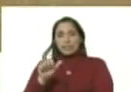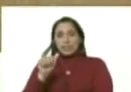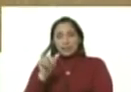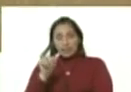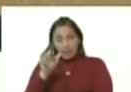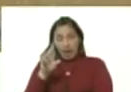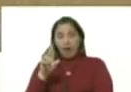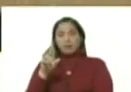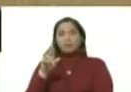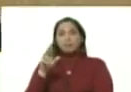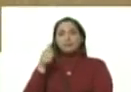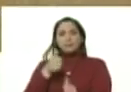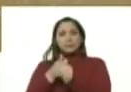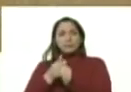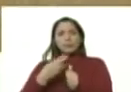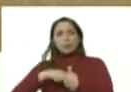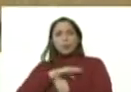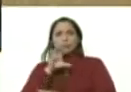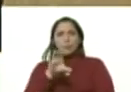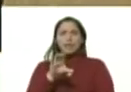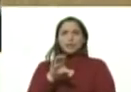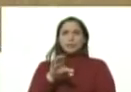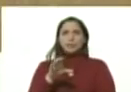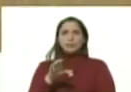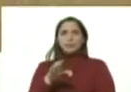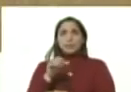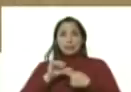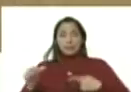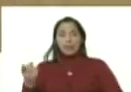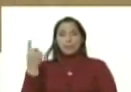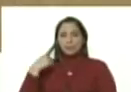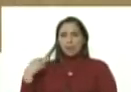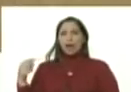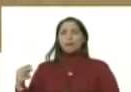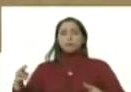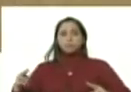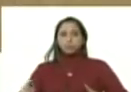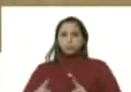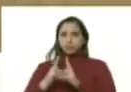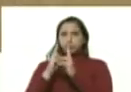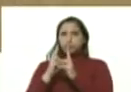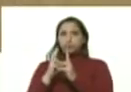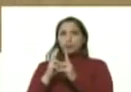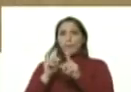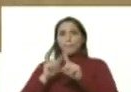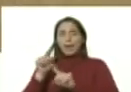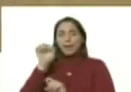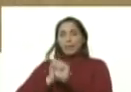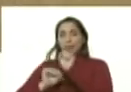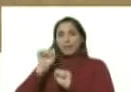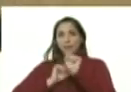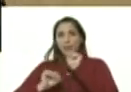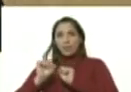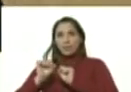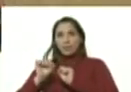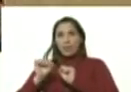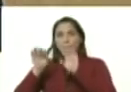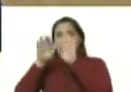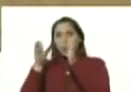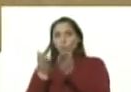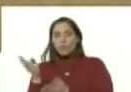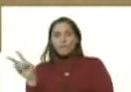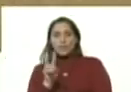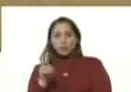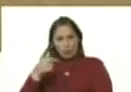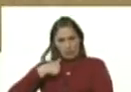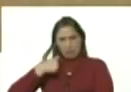país. La semana pasada apareció en Gaceta Oficial, asesor del canciller en este caso, para la defensa en el mundo de Venezuela, una